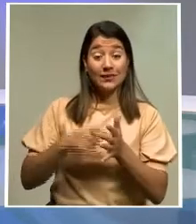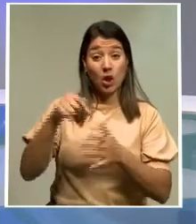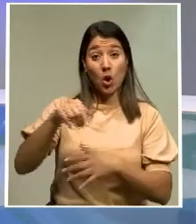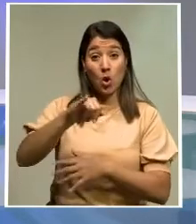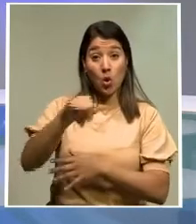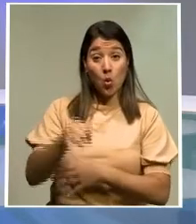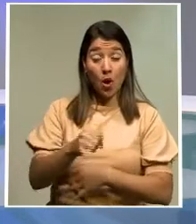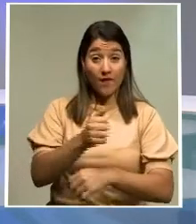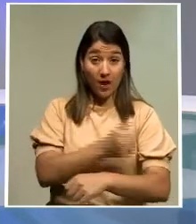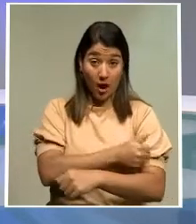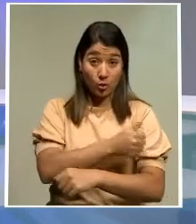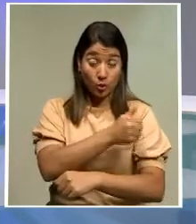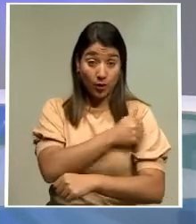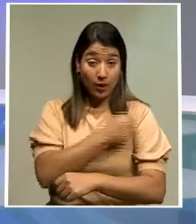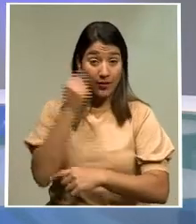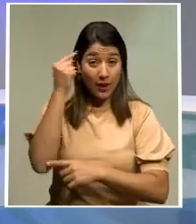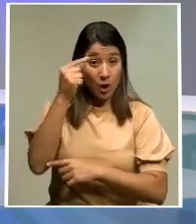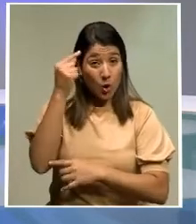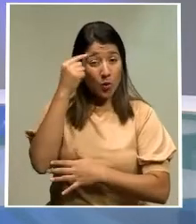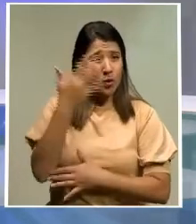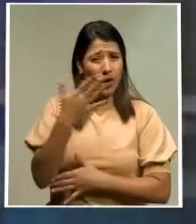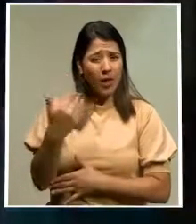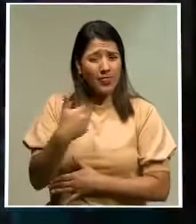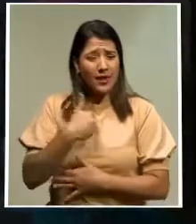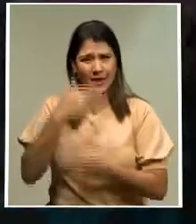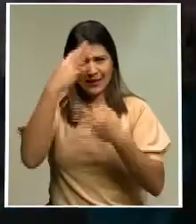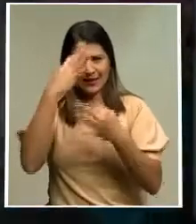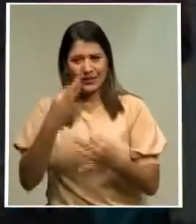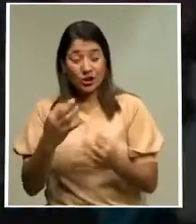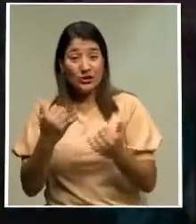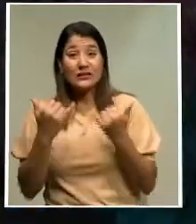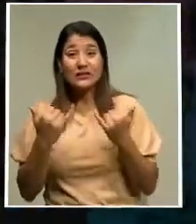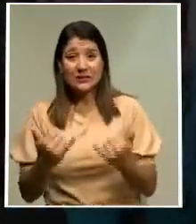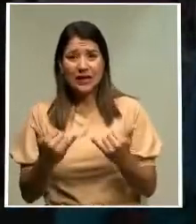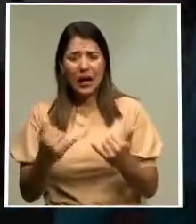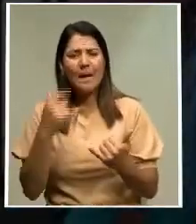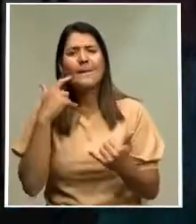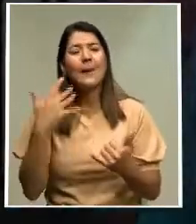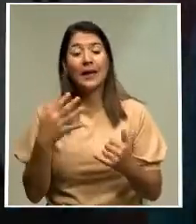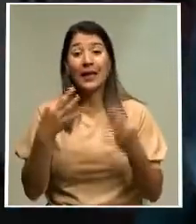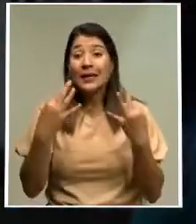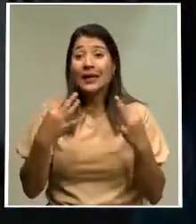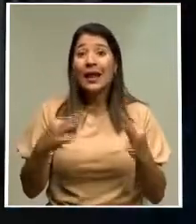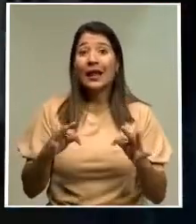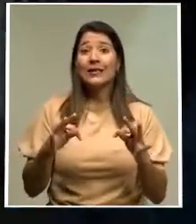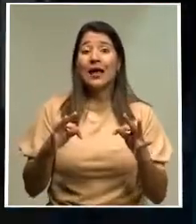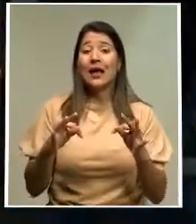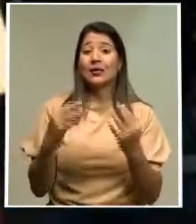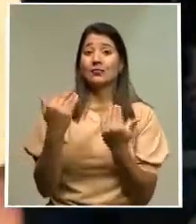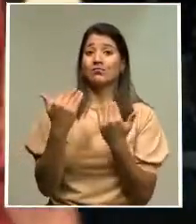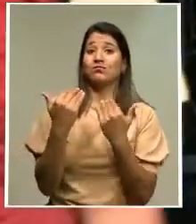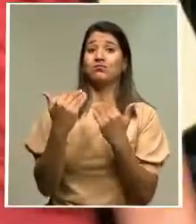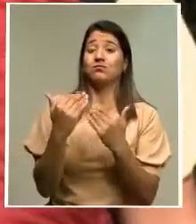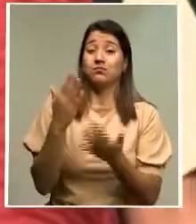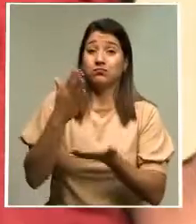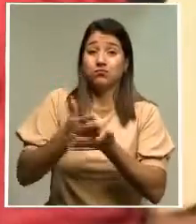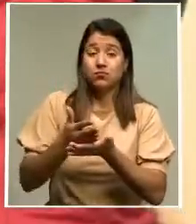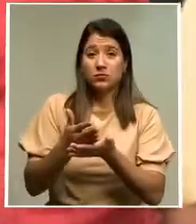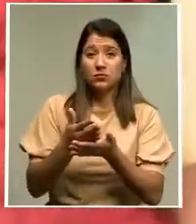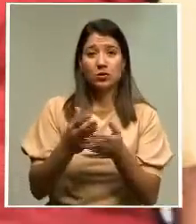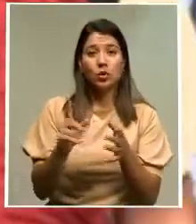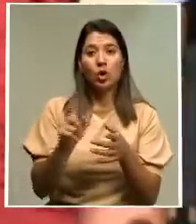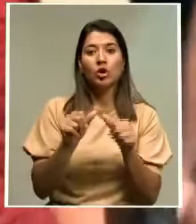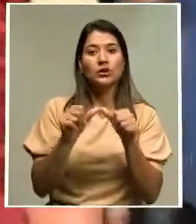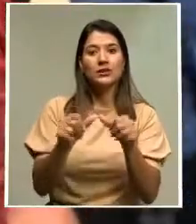las autoridades de gobierno tomar medidas inmediatas para la contención y disminuir la tasa de